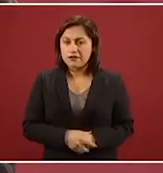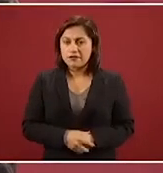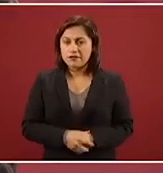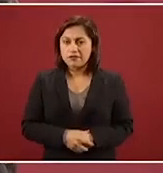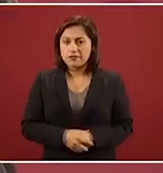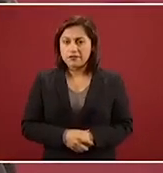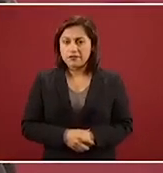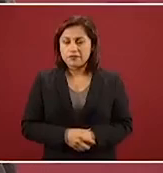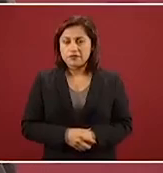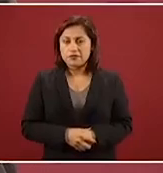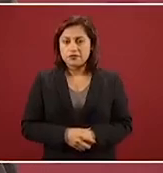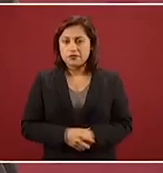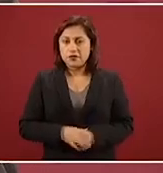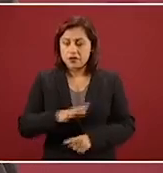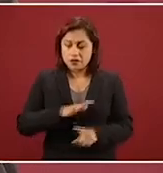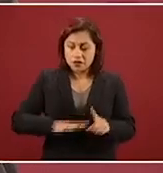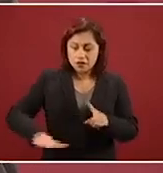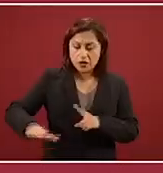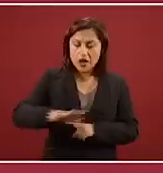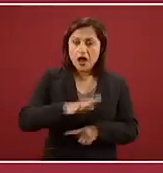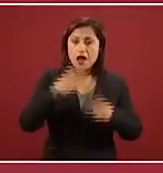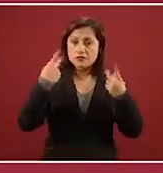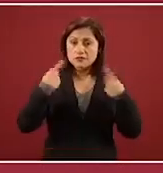La gente no